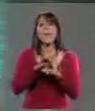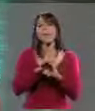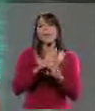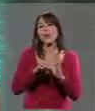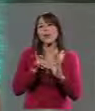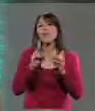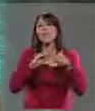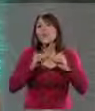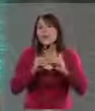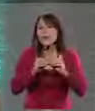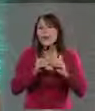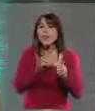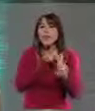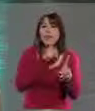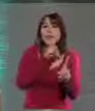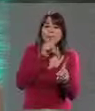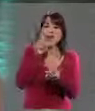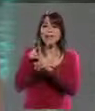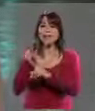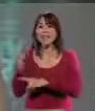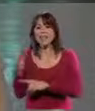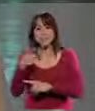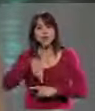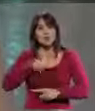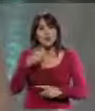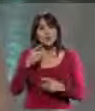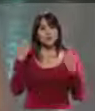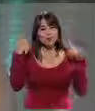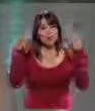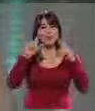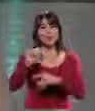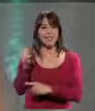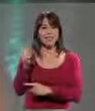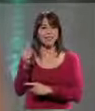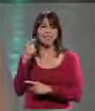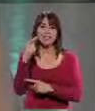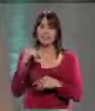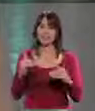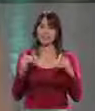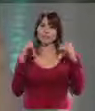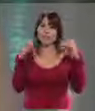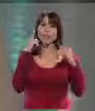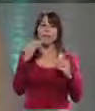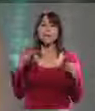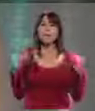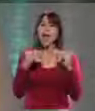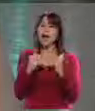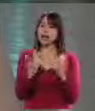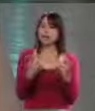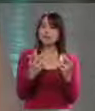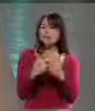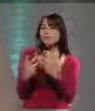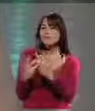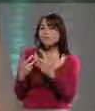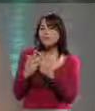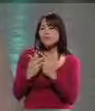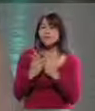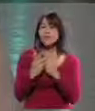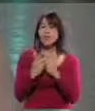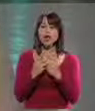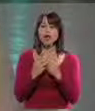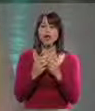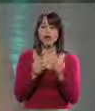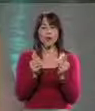podemos poner del 1 al 10, de ahí estamos en el 10, porque ha habido mayor